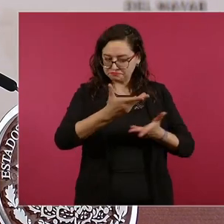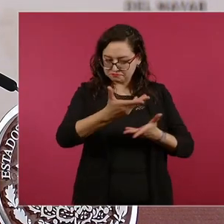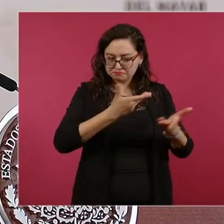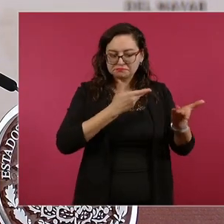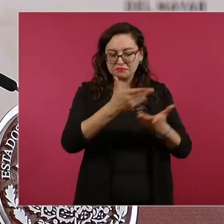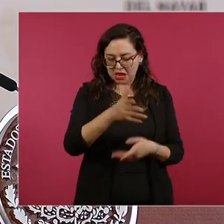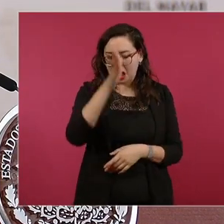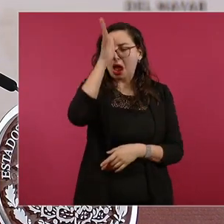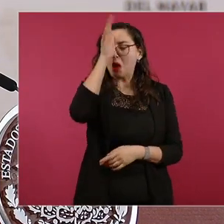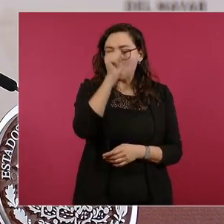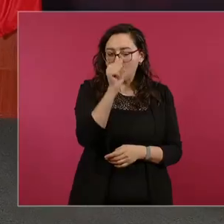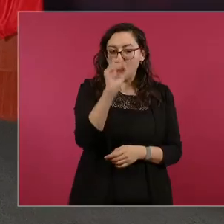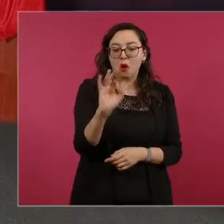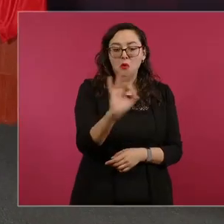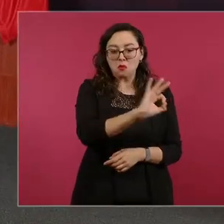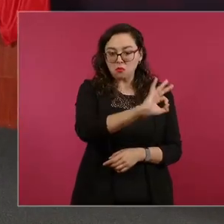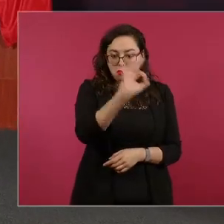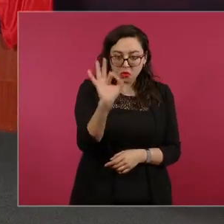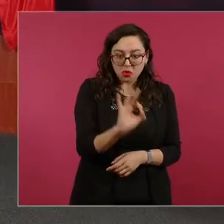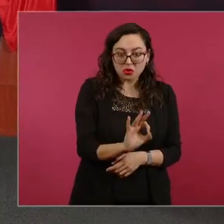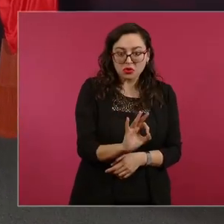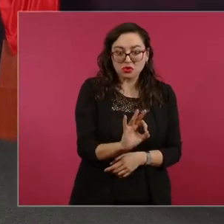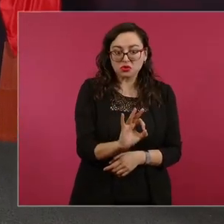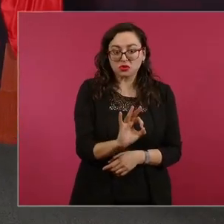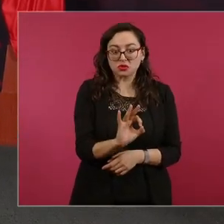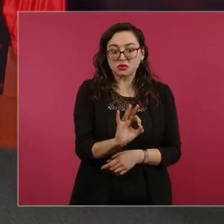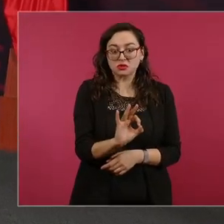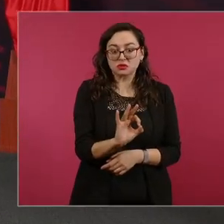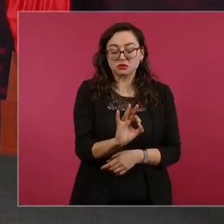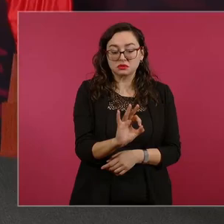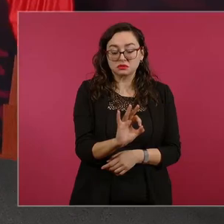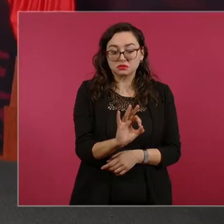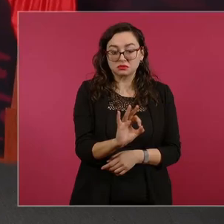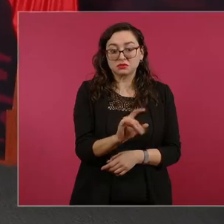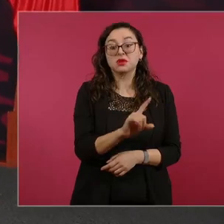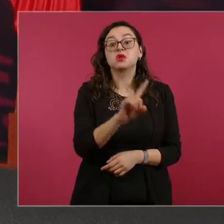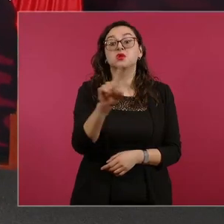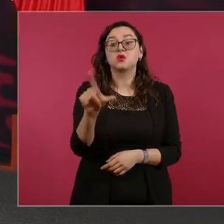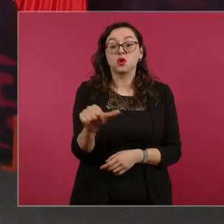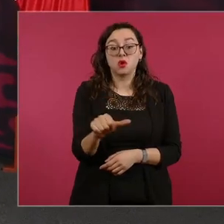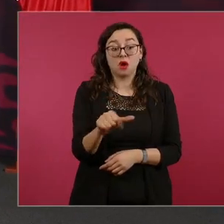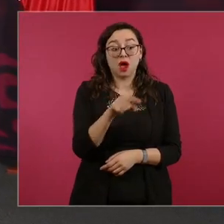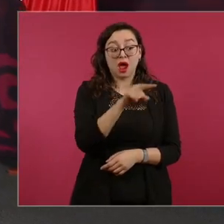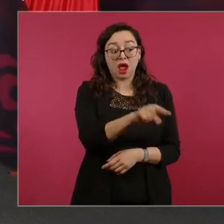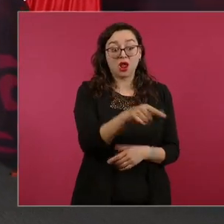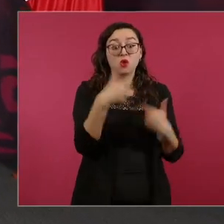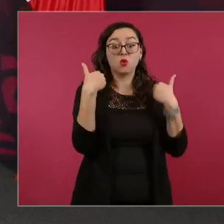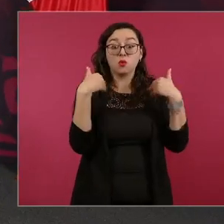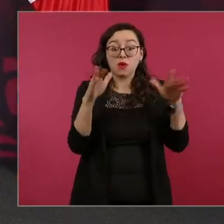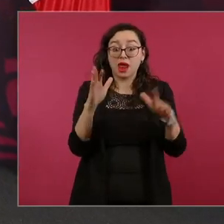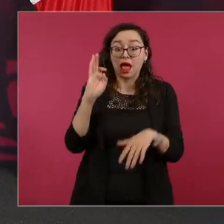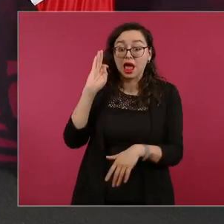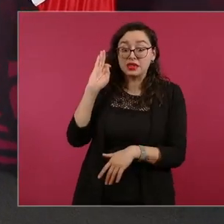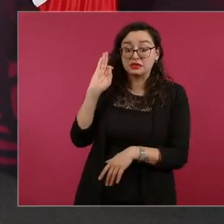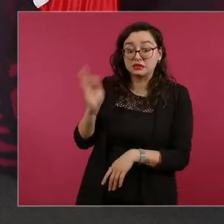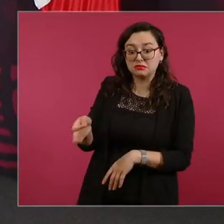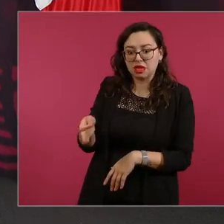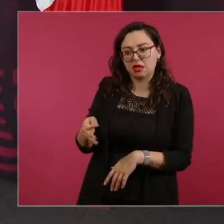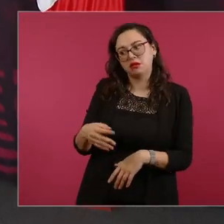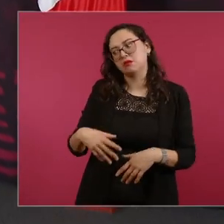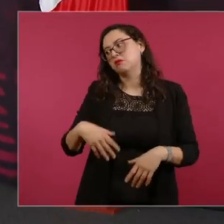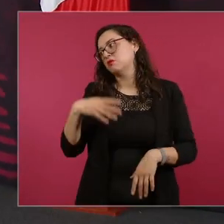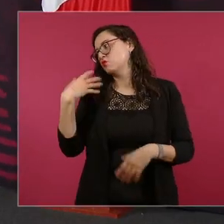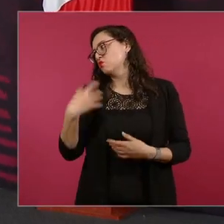Álvaro podía imaginar cualquier